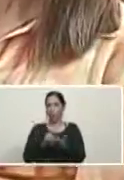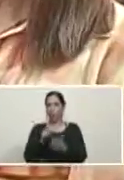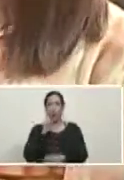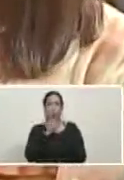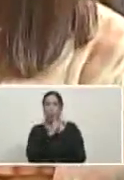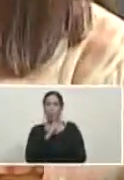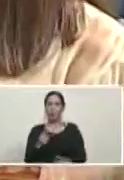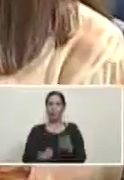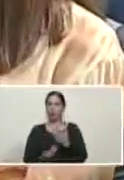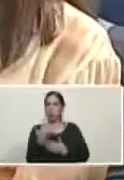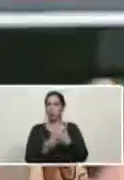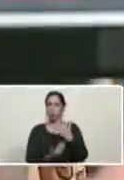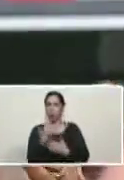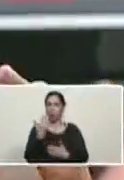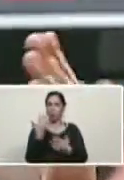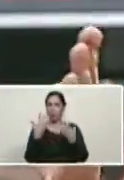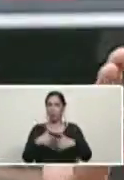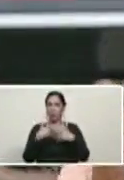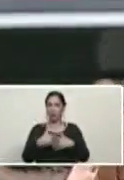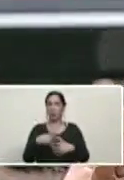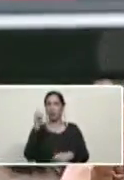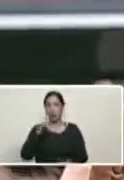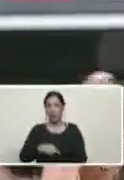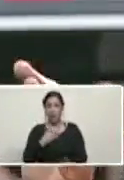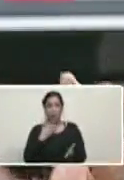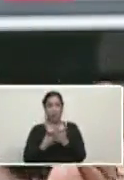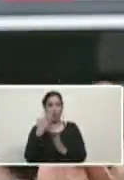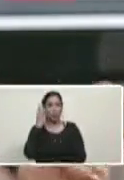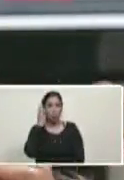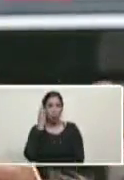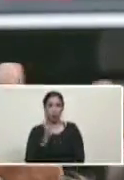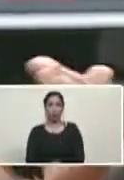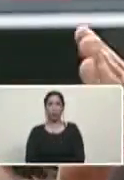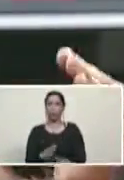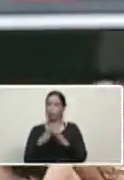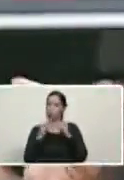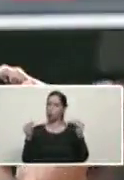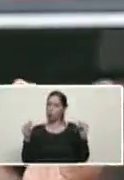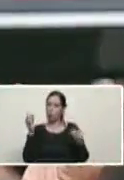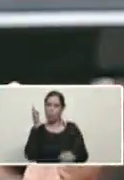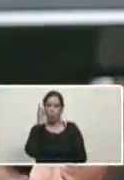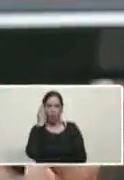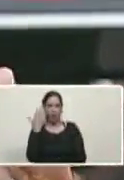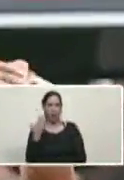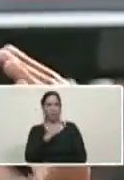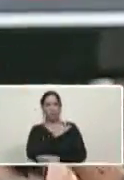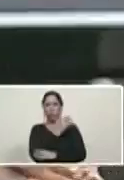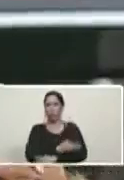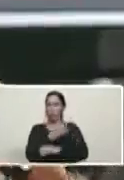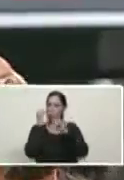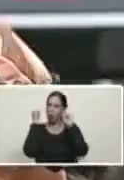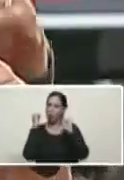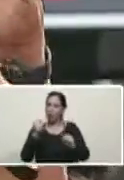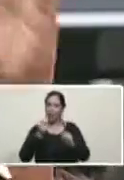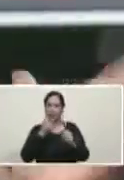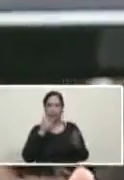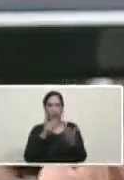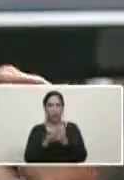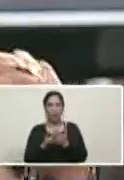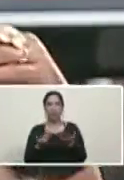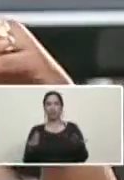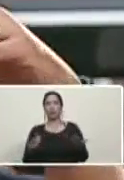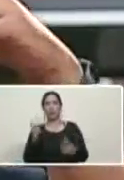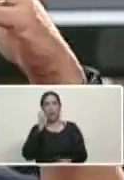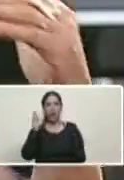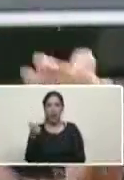extraordinario, sobre todo gracias a las mujeres. Las mujeres son la fuerza, usted lo sabe, gracias a Cilia, gracias a